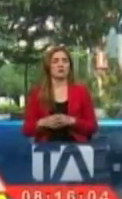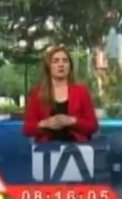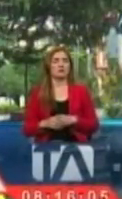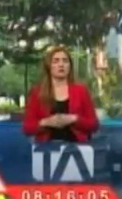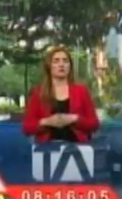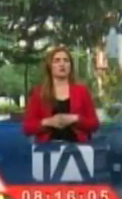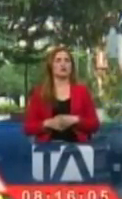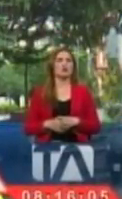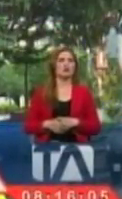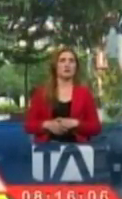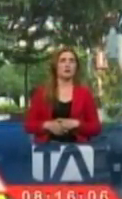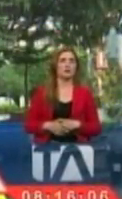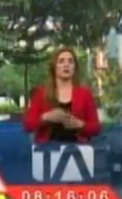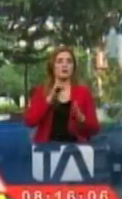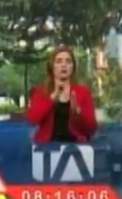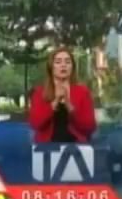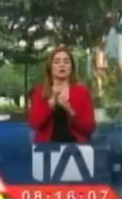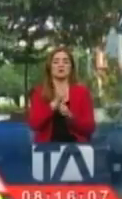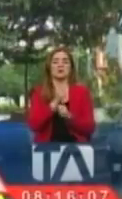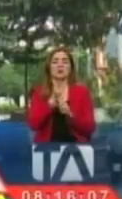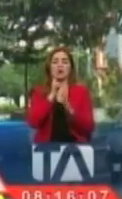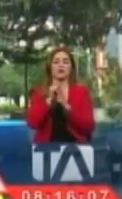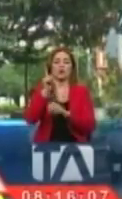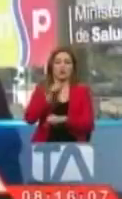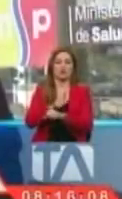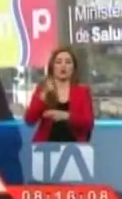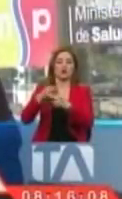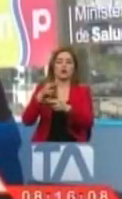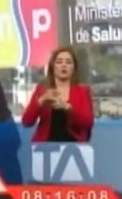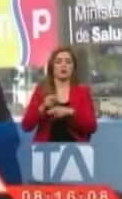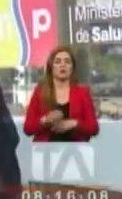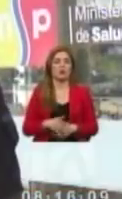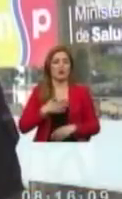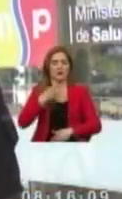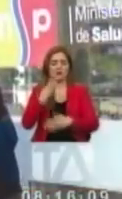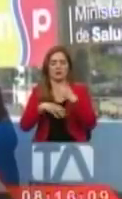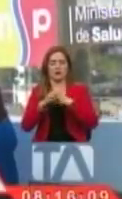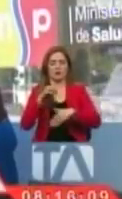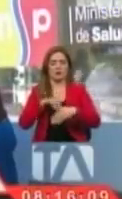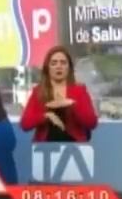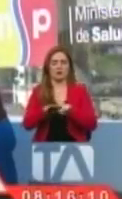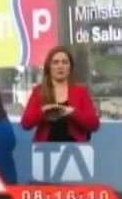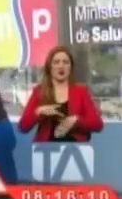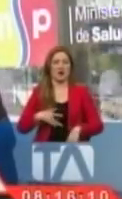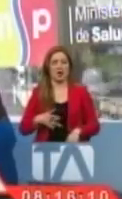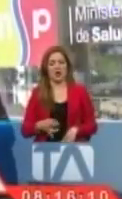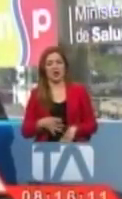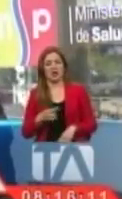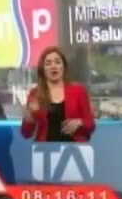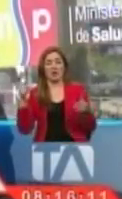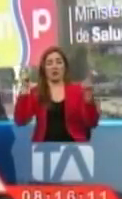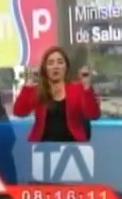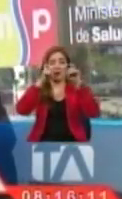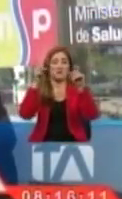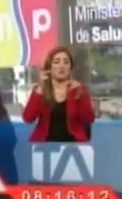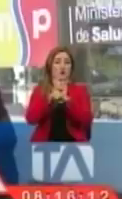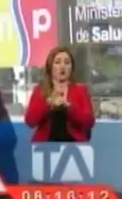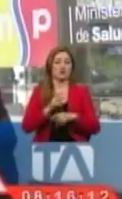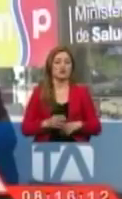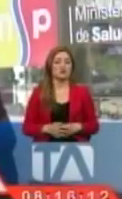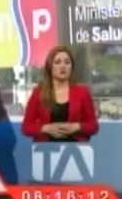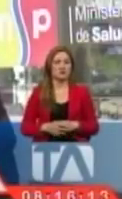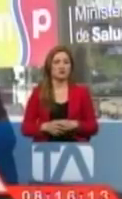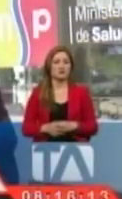necesito el nombre del doctor para denunciar a ese doctor ineficiente mi hijo ingresó con dolor de estómago y se complicó aquí entonces